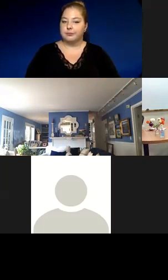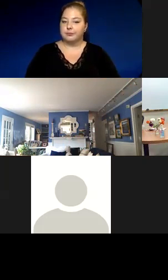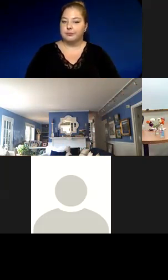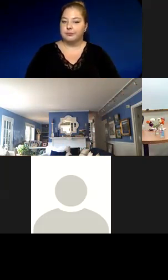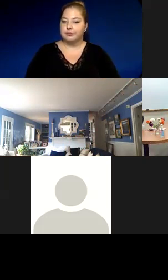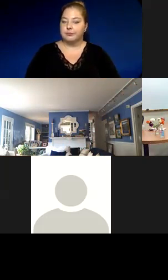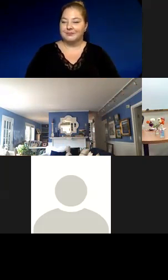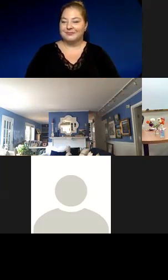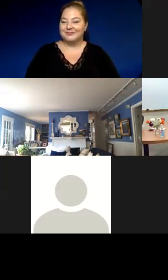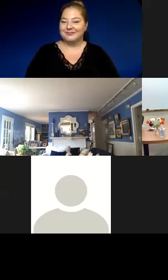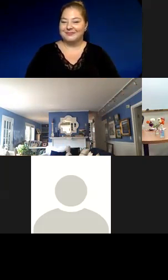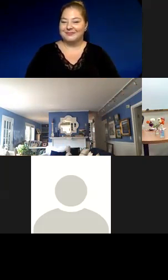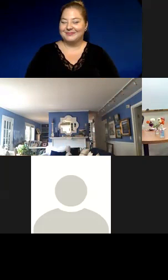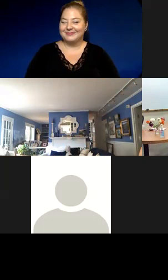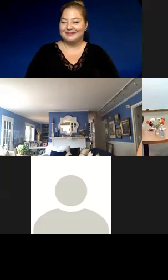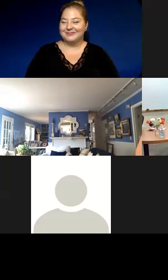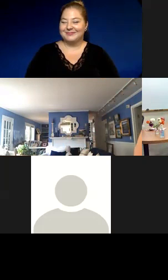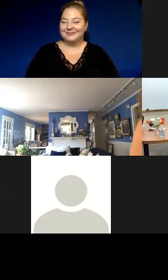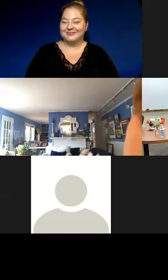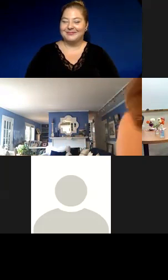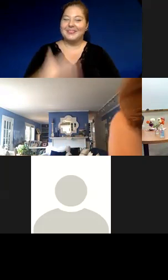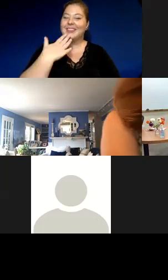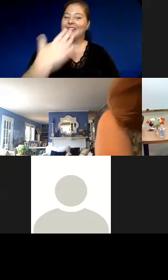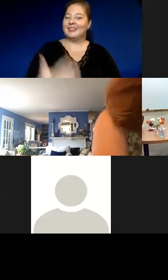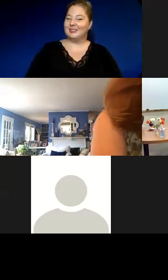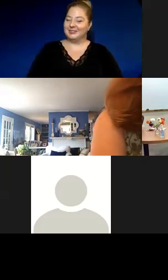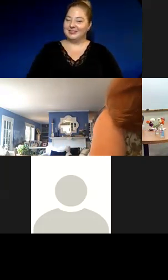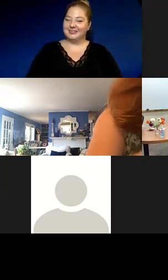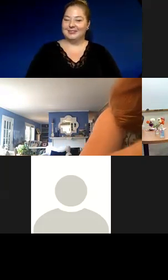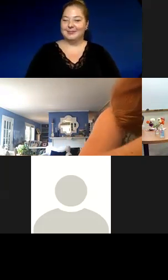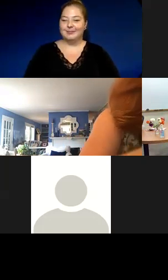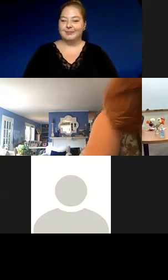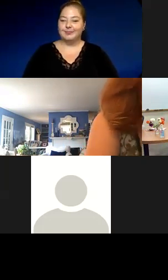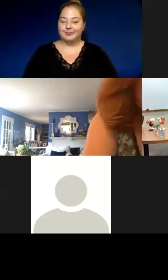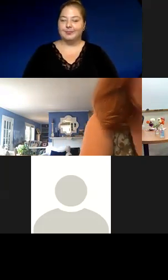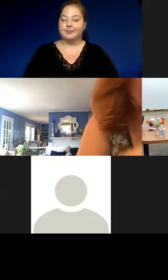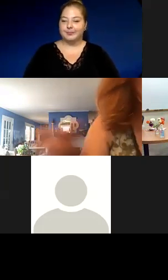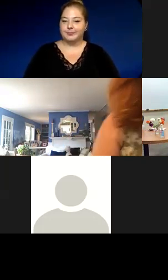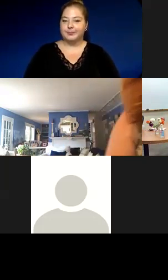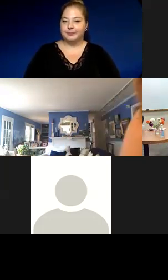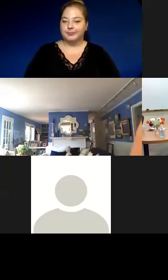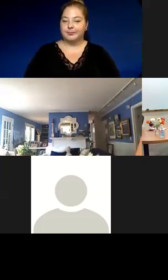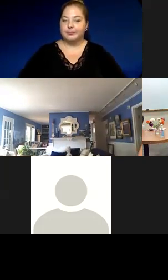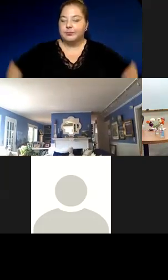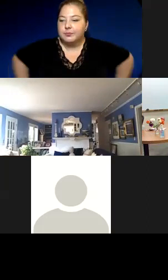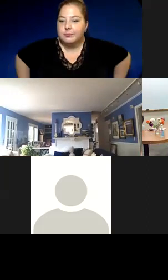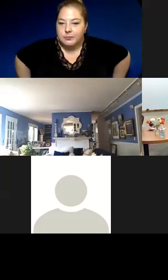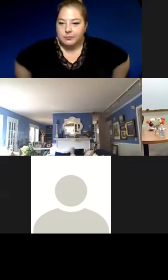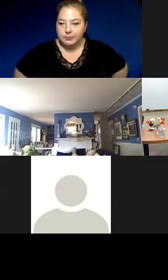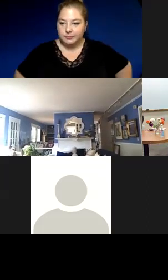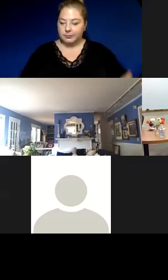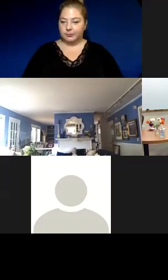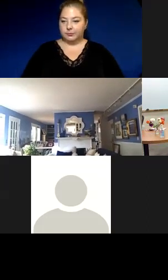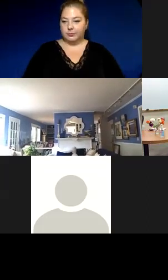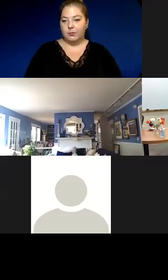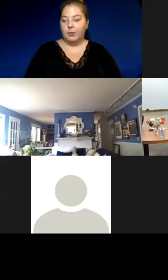de poder, para poder interpretar bien. Estamos grabando estas presentaciones, las estamos pasando por